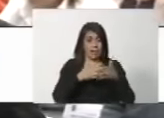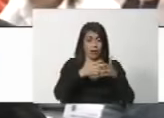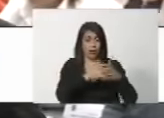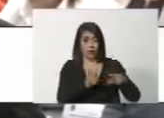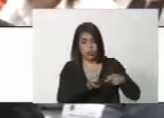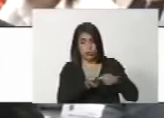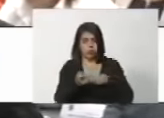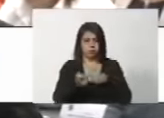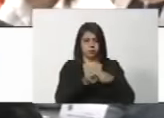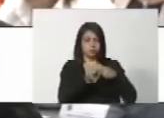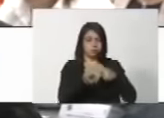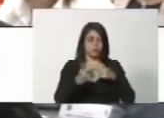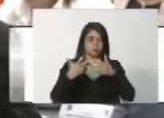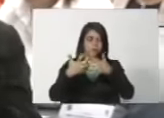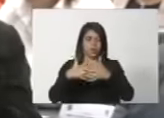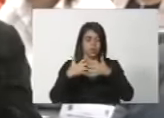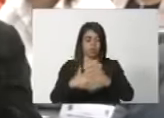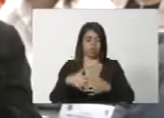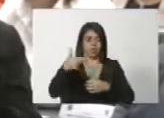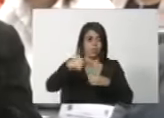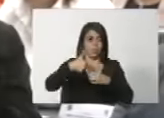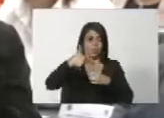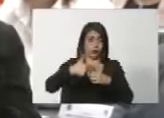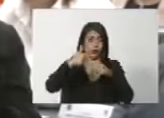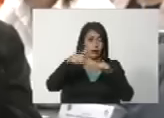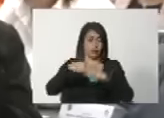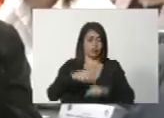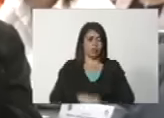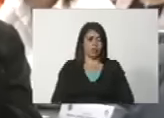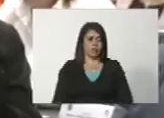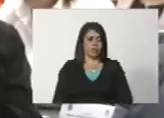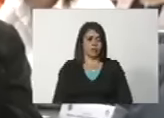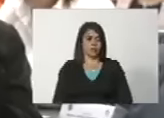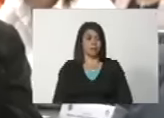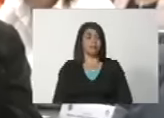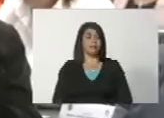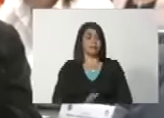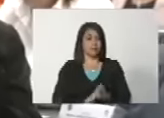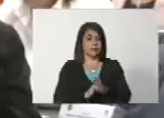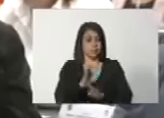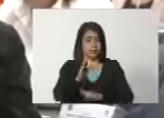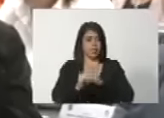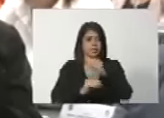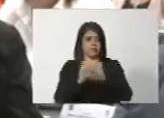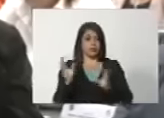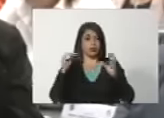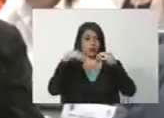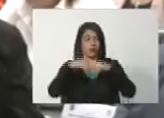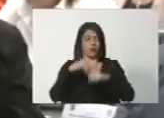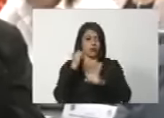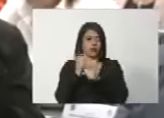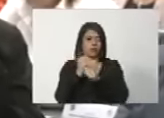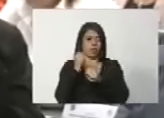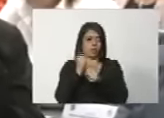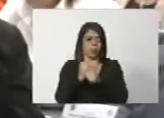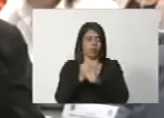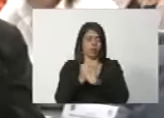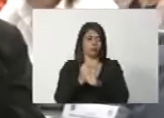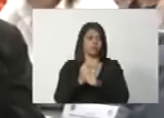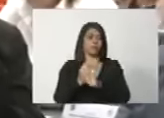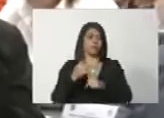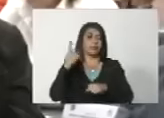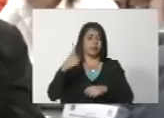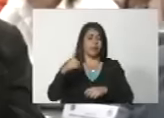criminales contra nuestra industria petrolera, se siguen dando negocios en función de